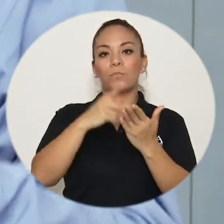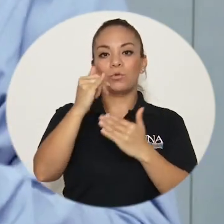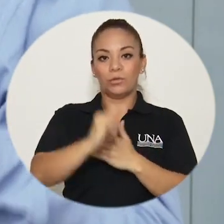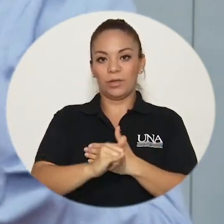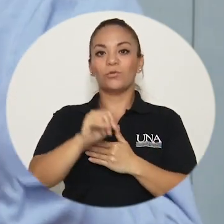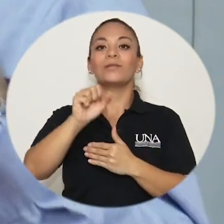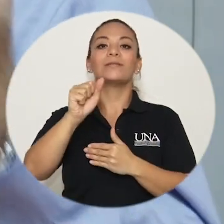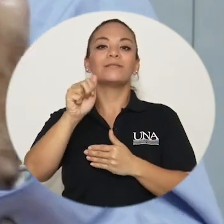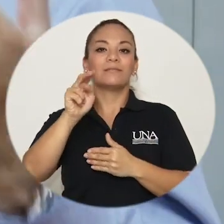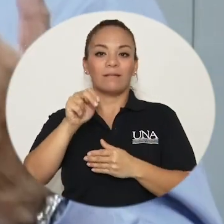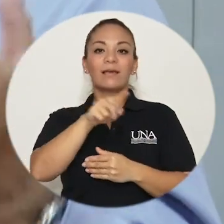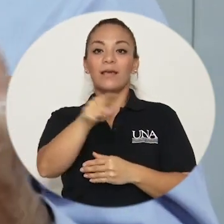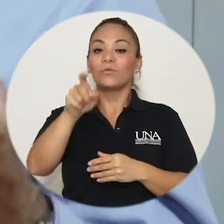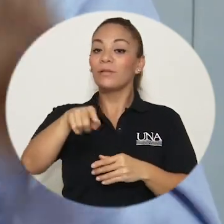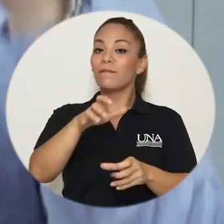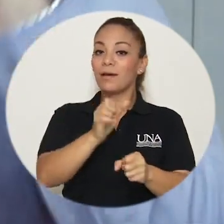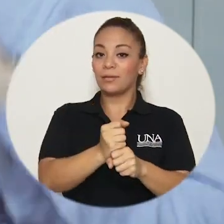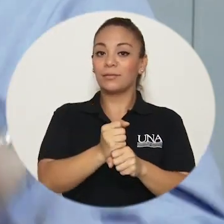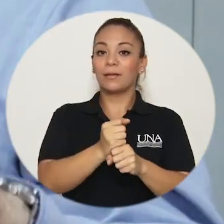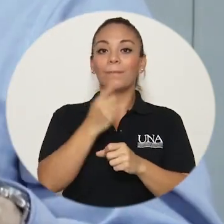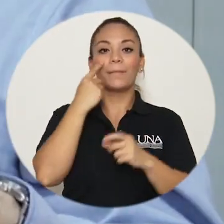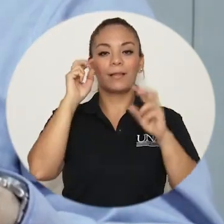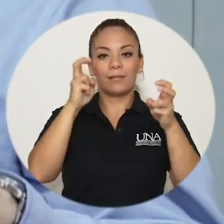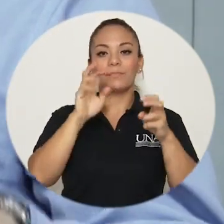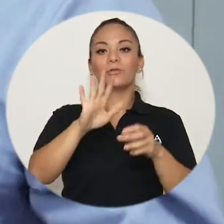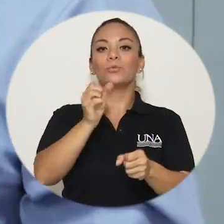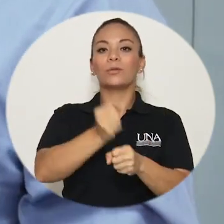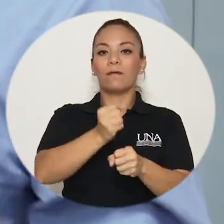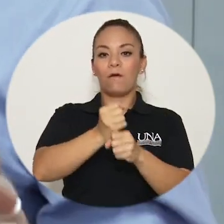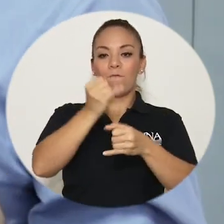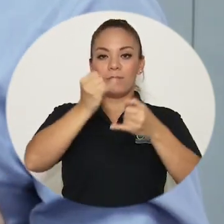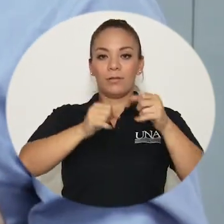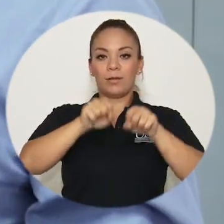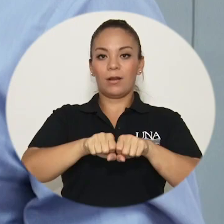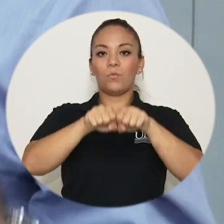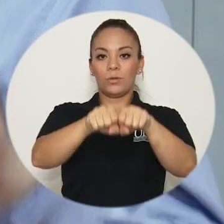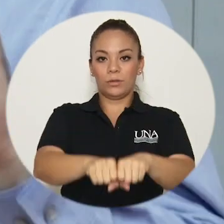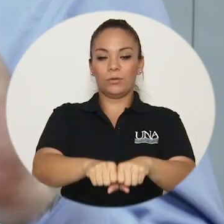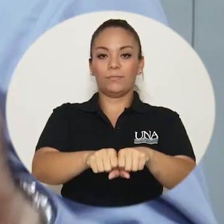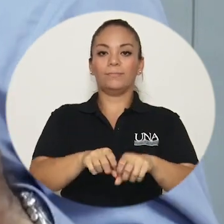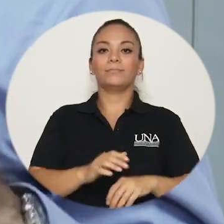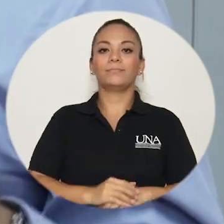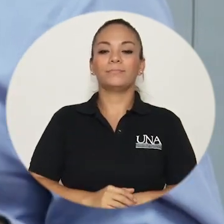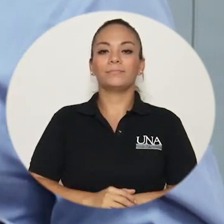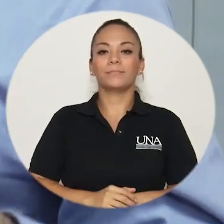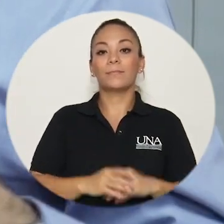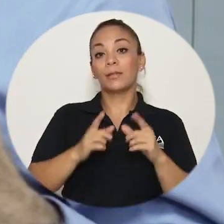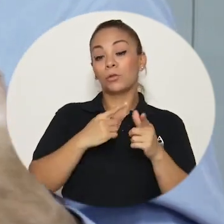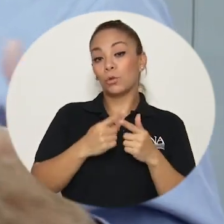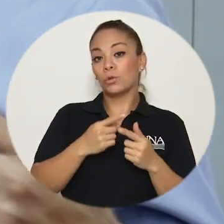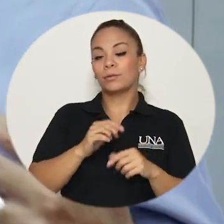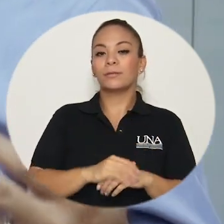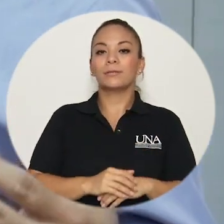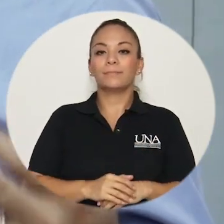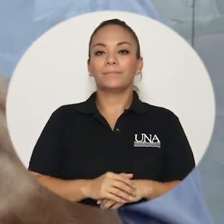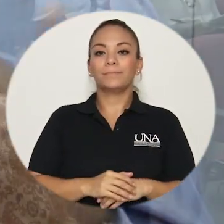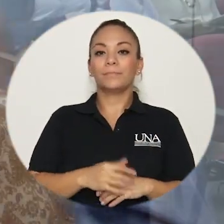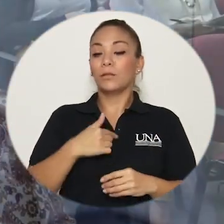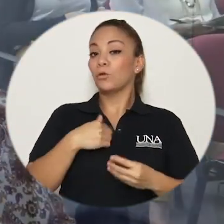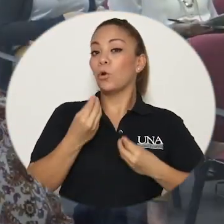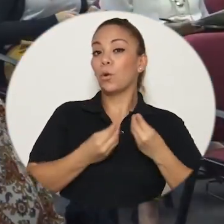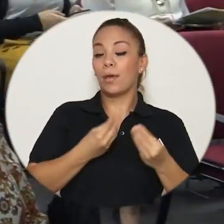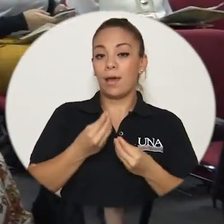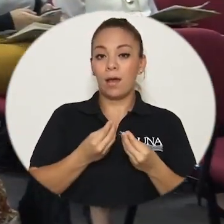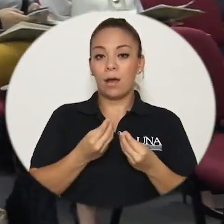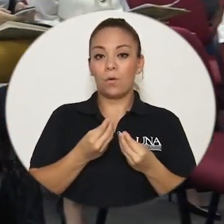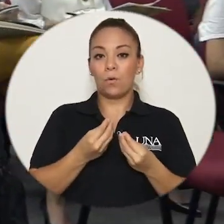proyecto de SAN que ellos tienen que realizar para el tema de su trabajo final de graduación. Entonces, básicamente, yo lo que